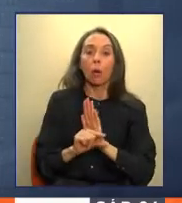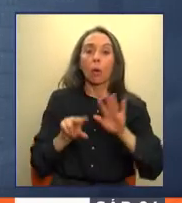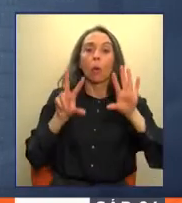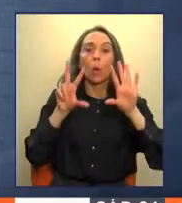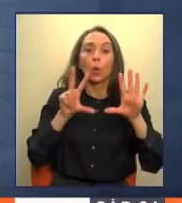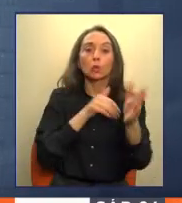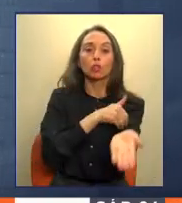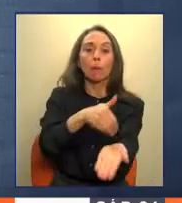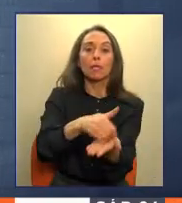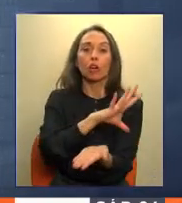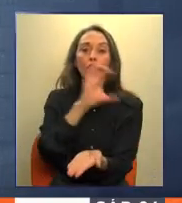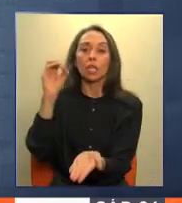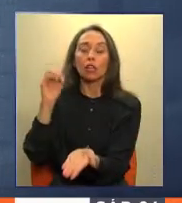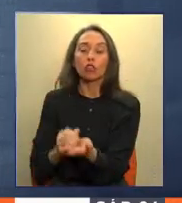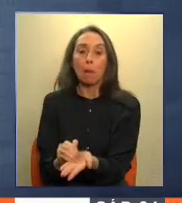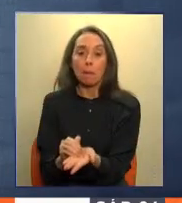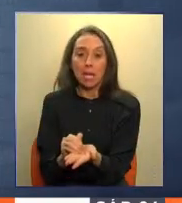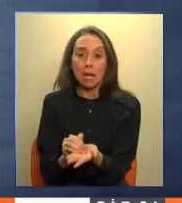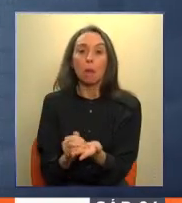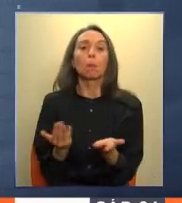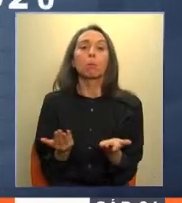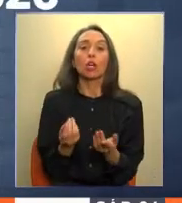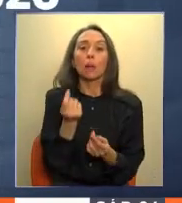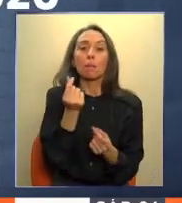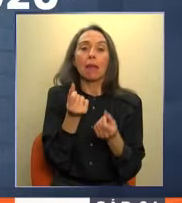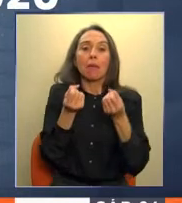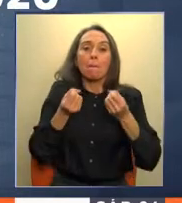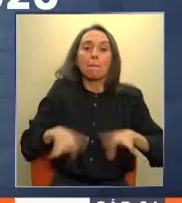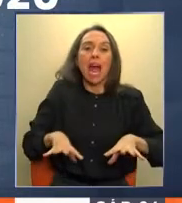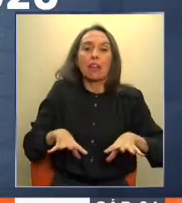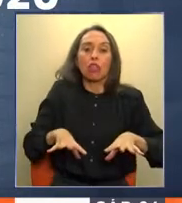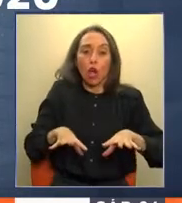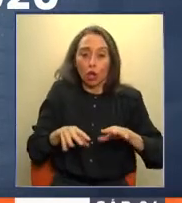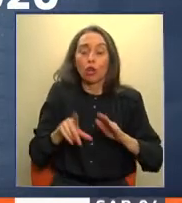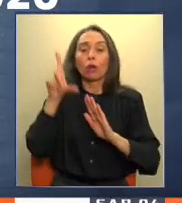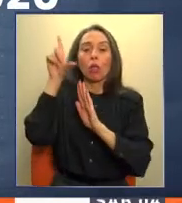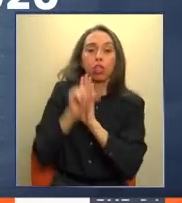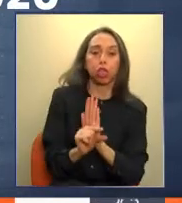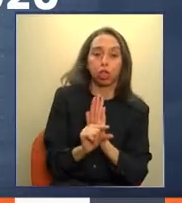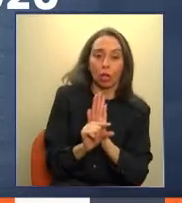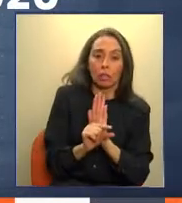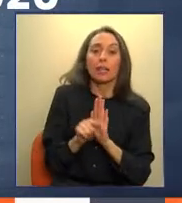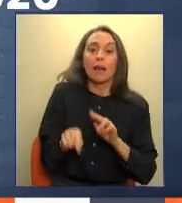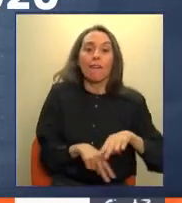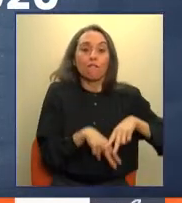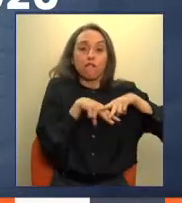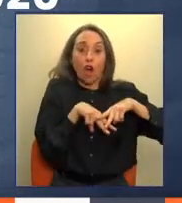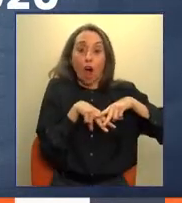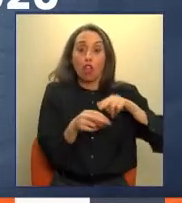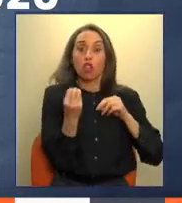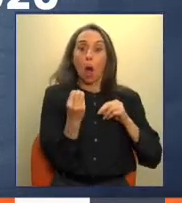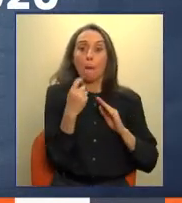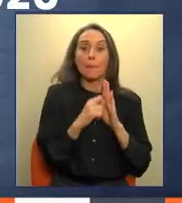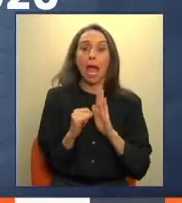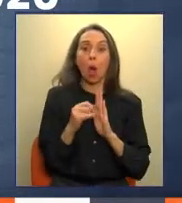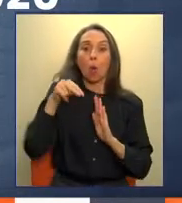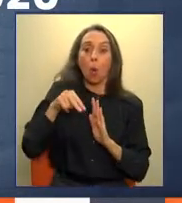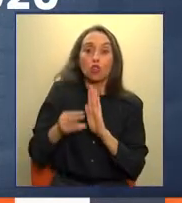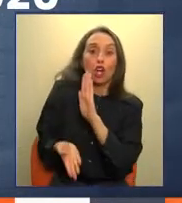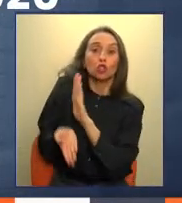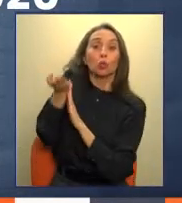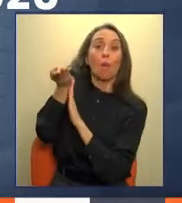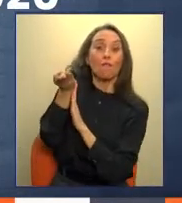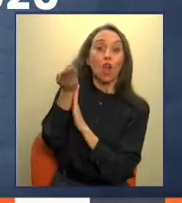millones 500 mil pesos de las pérdidas gracias a los números positivos de dicho fondo durante el mes de junio hoy su saldo